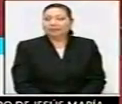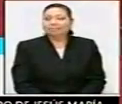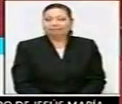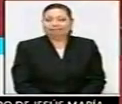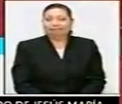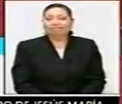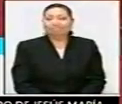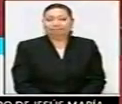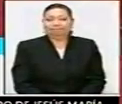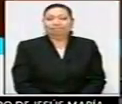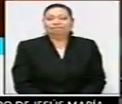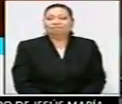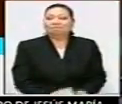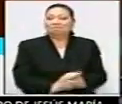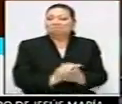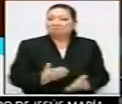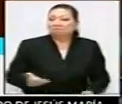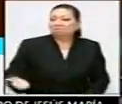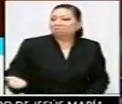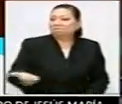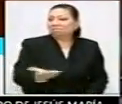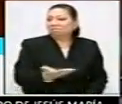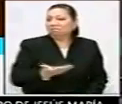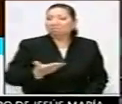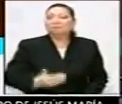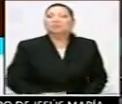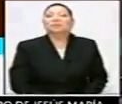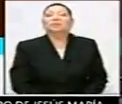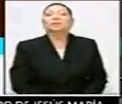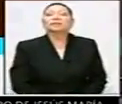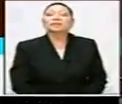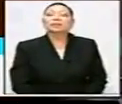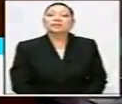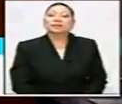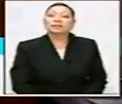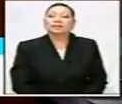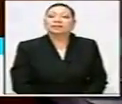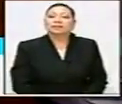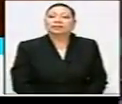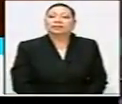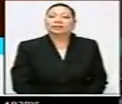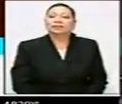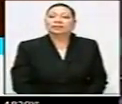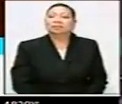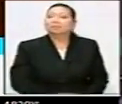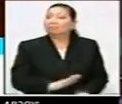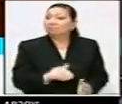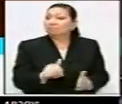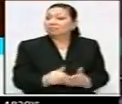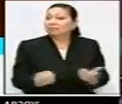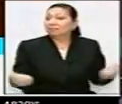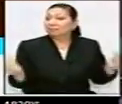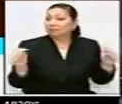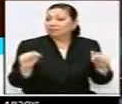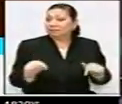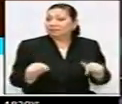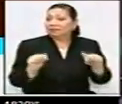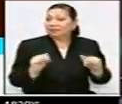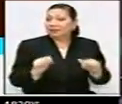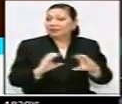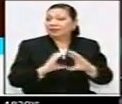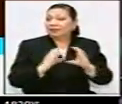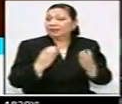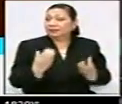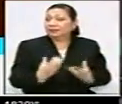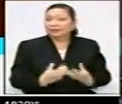Muchas gracias, señor Presidente. Un saludo a los colegas. Señor Presidente, todos los que estamos acá en este